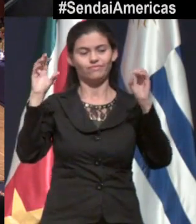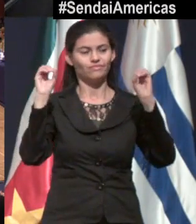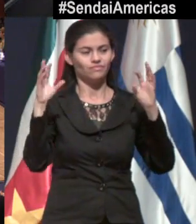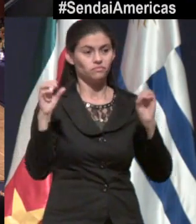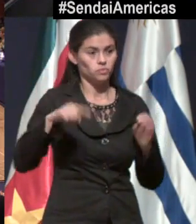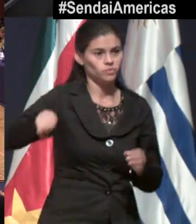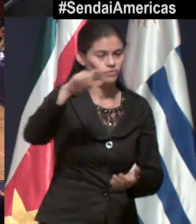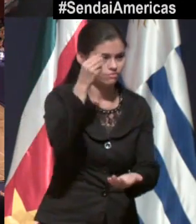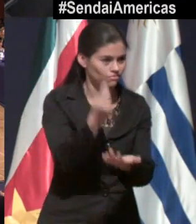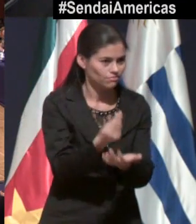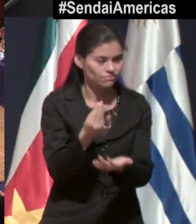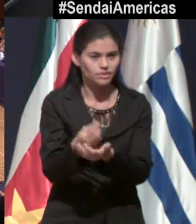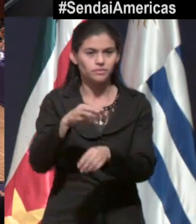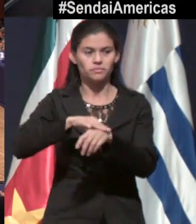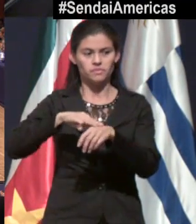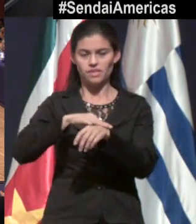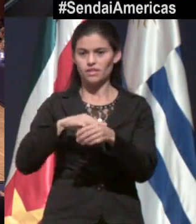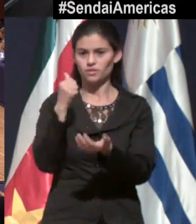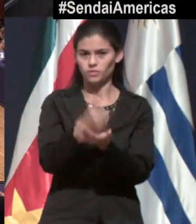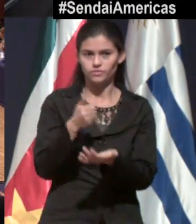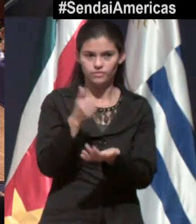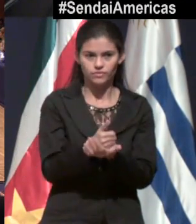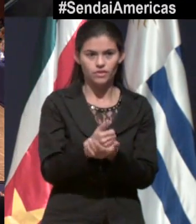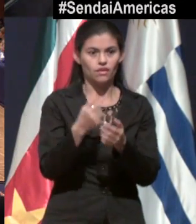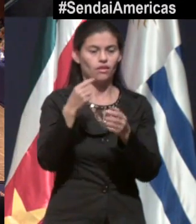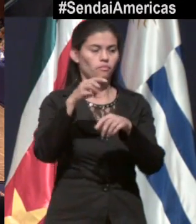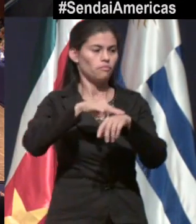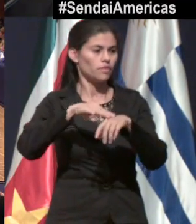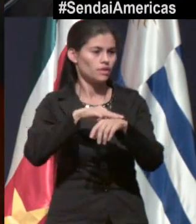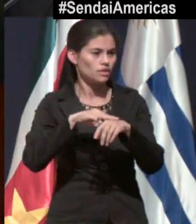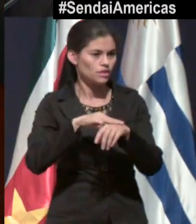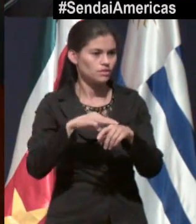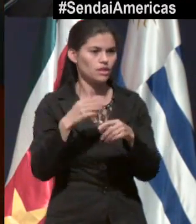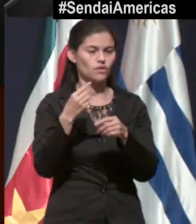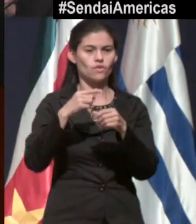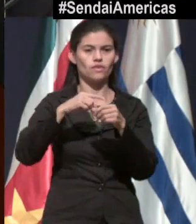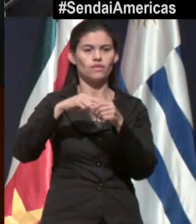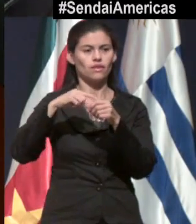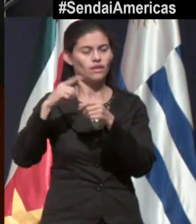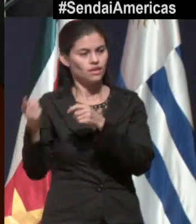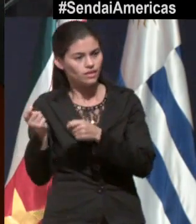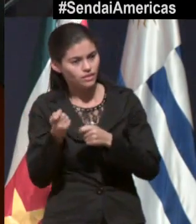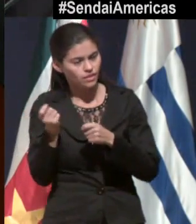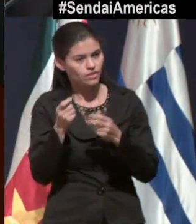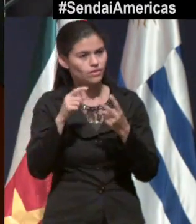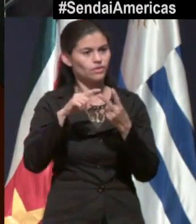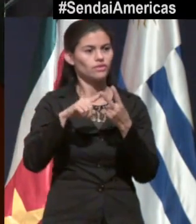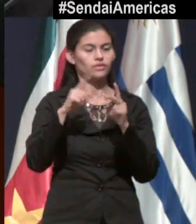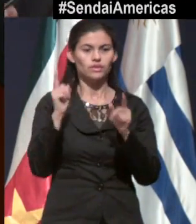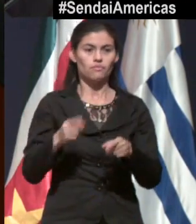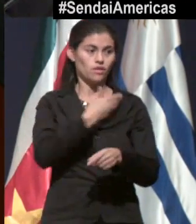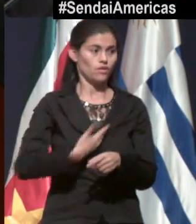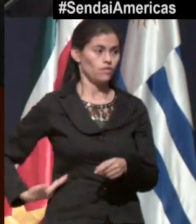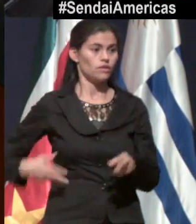hoy con ministros que representan desde los ministerios de Interior y Gobierno, pero también